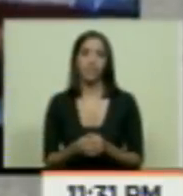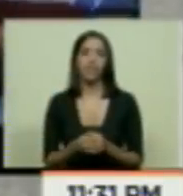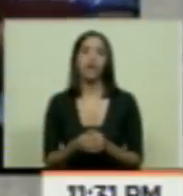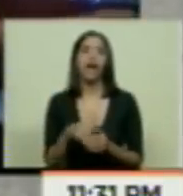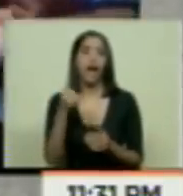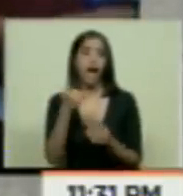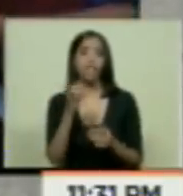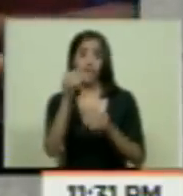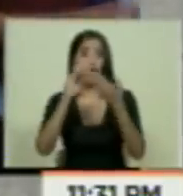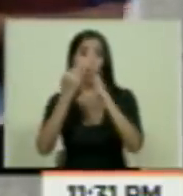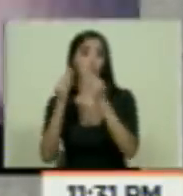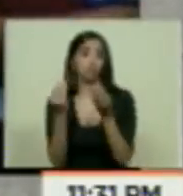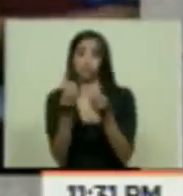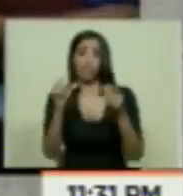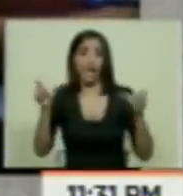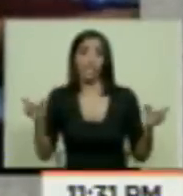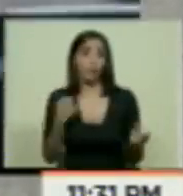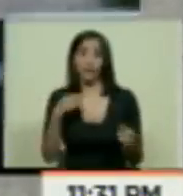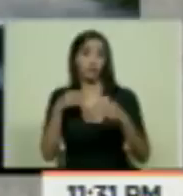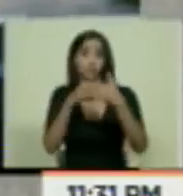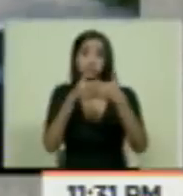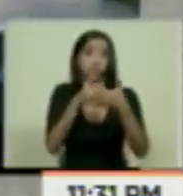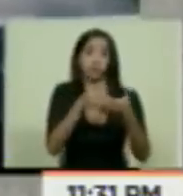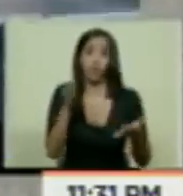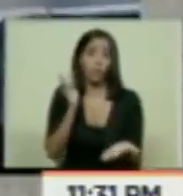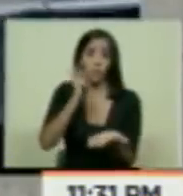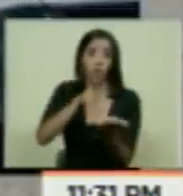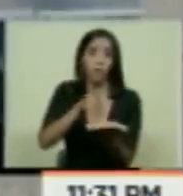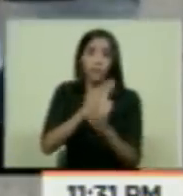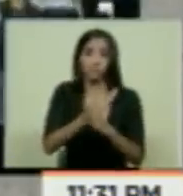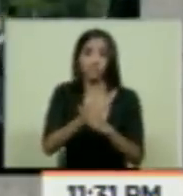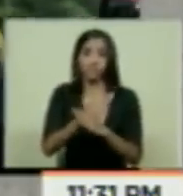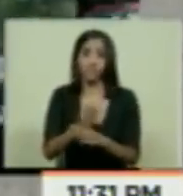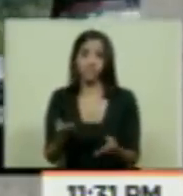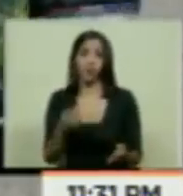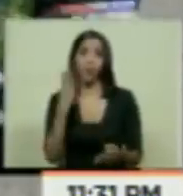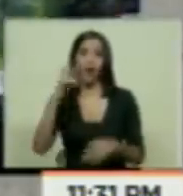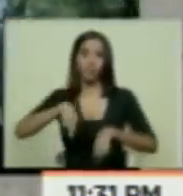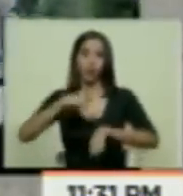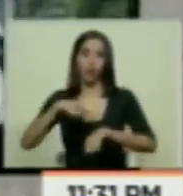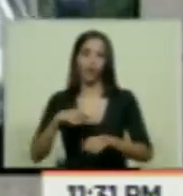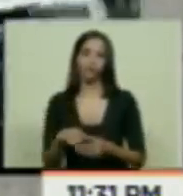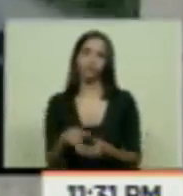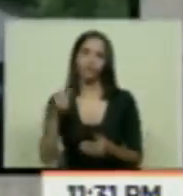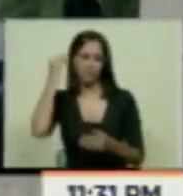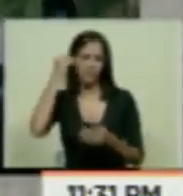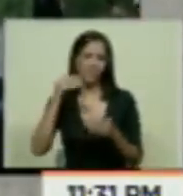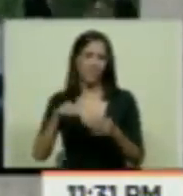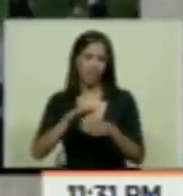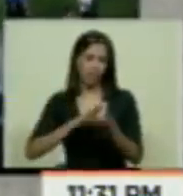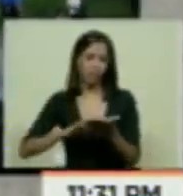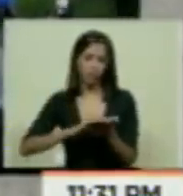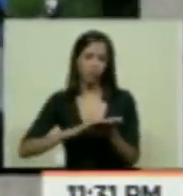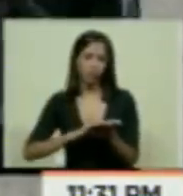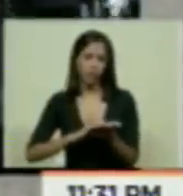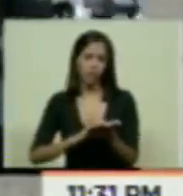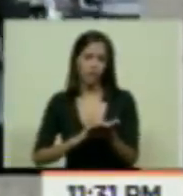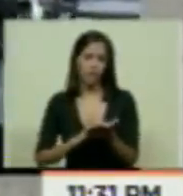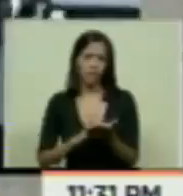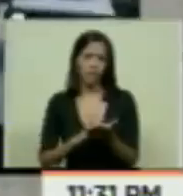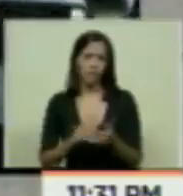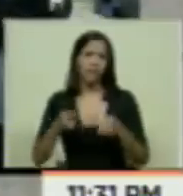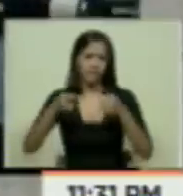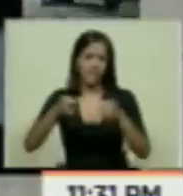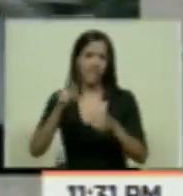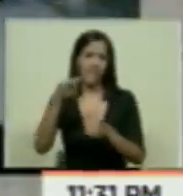De la comunidad. Mucha gente, lo que pasa es que no los dejan pasar. Tenemos 4 horas en esto. ¿Y usted cree que esa es la solución para que les traigan el gas?